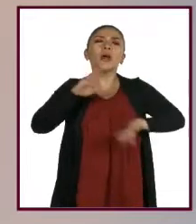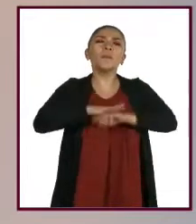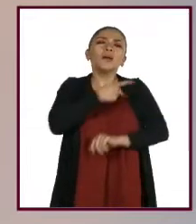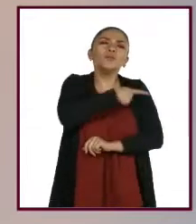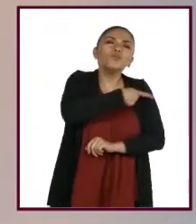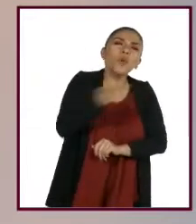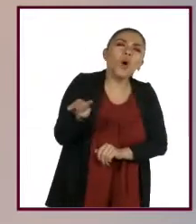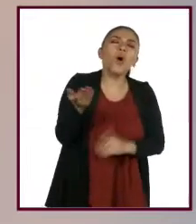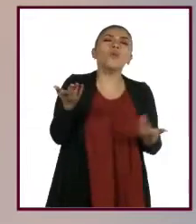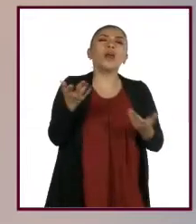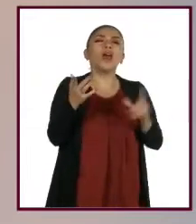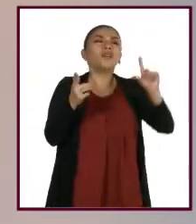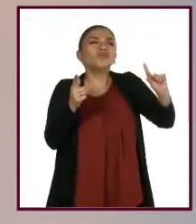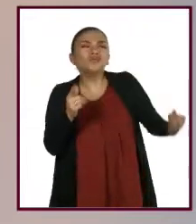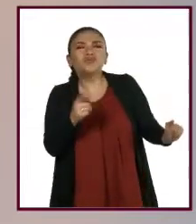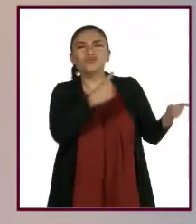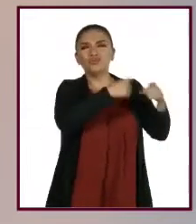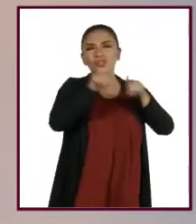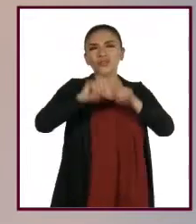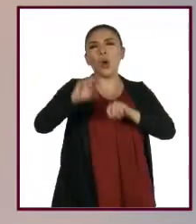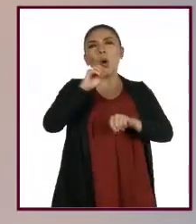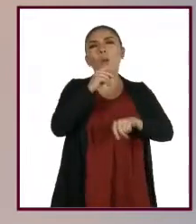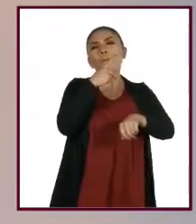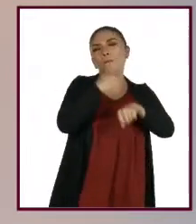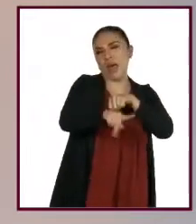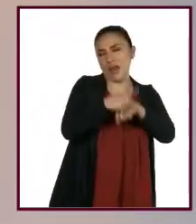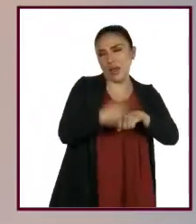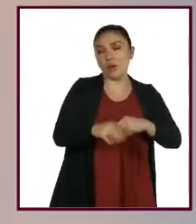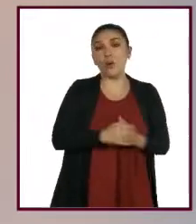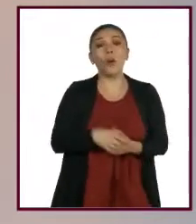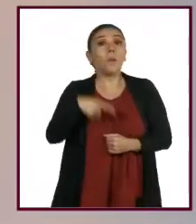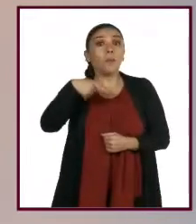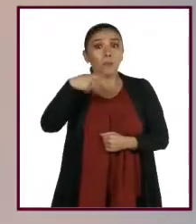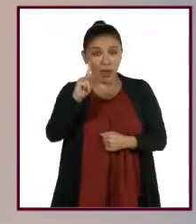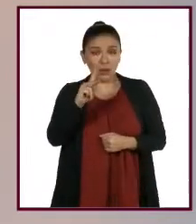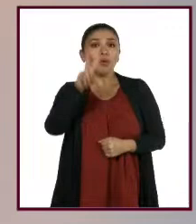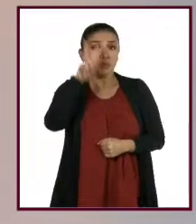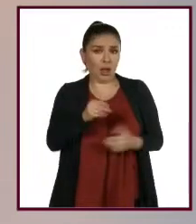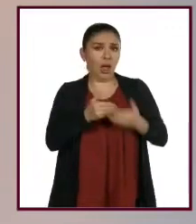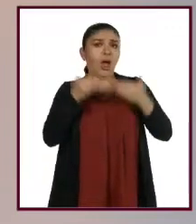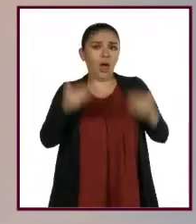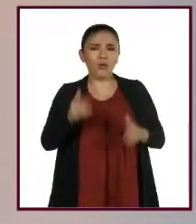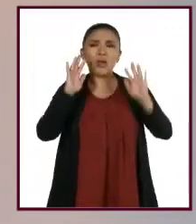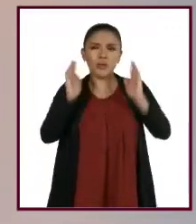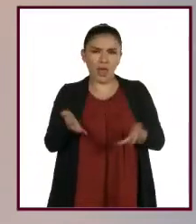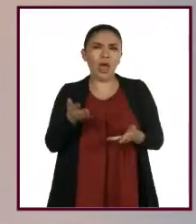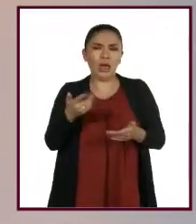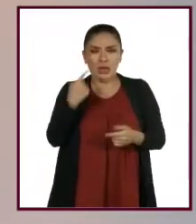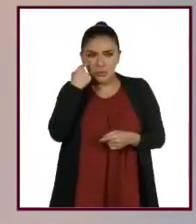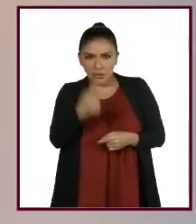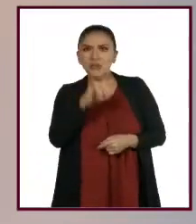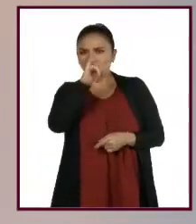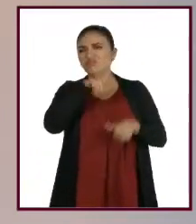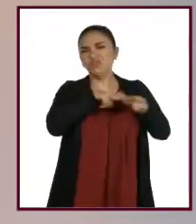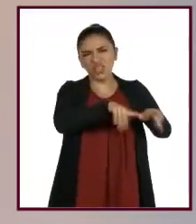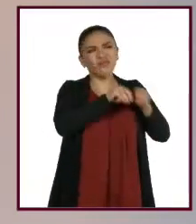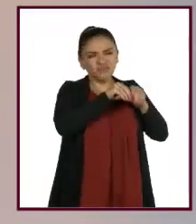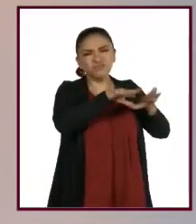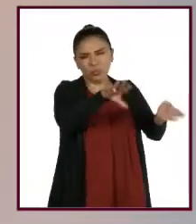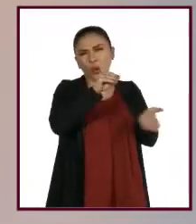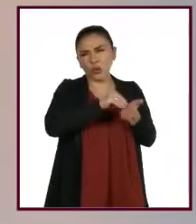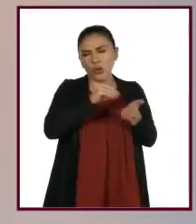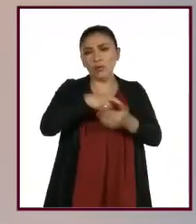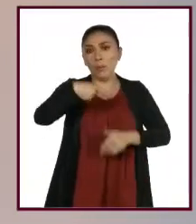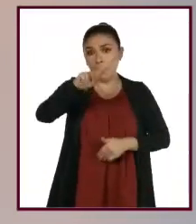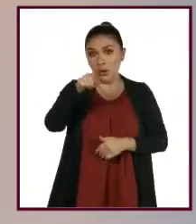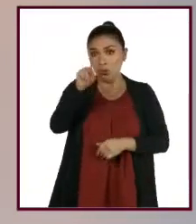de poblaciones marginadas o en riesgo. Sin embargo, aunque sí tienen una prevalencia alta, hemos visto en